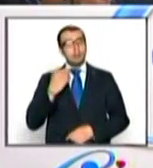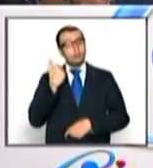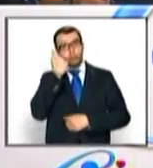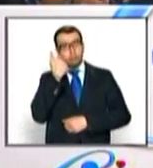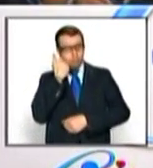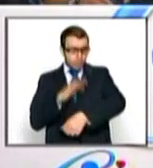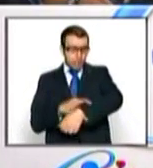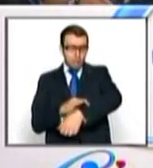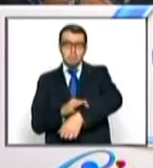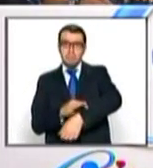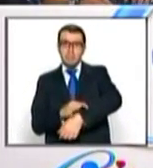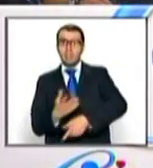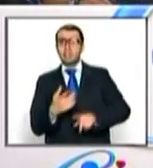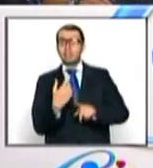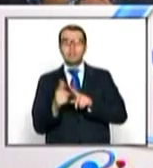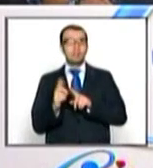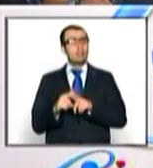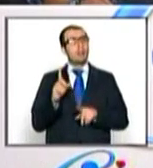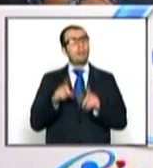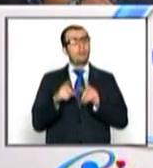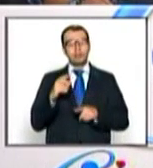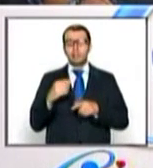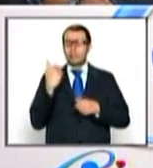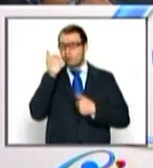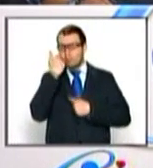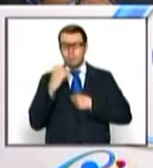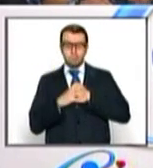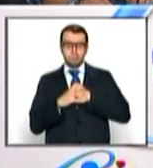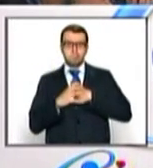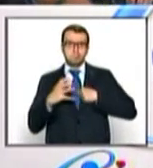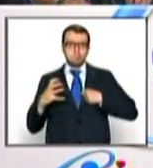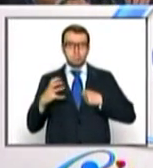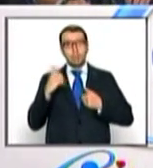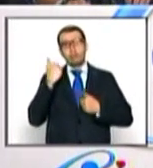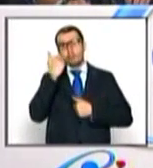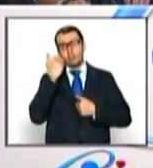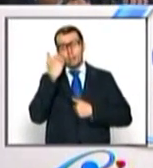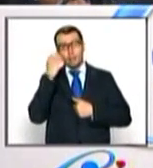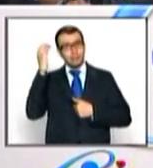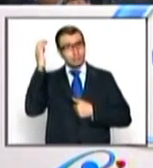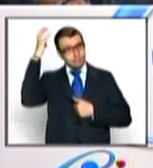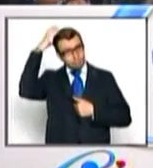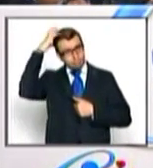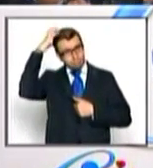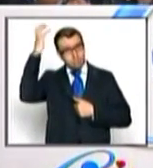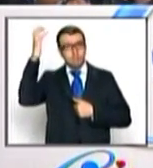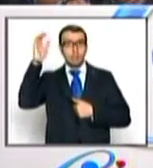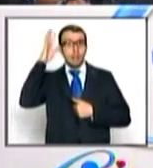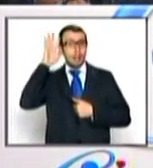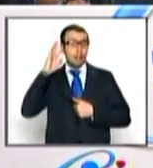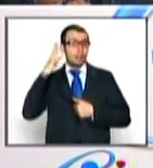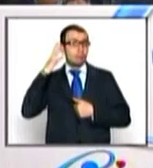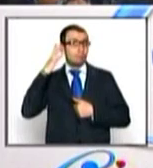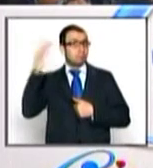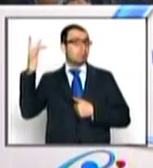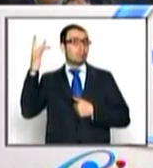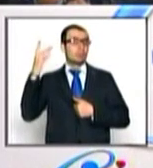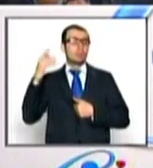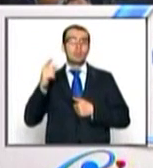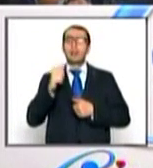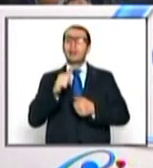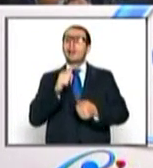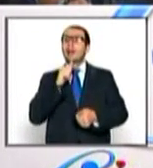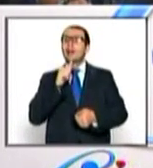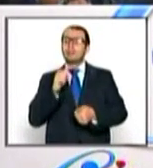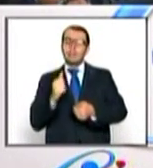lesiones crónicas que no han mejorado, enfermedades articulares, enfermedades cerebrales, derrames cerebrales, enfermedades de colesterol alto, la